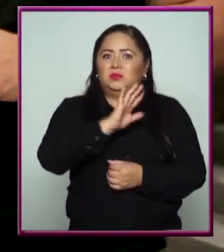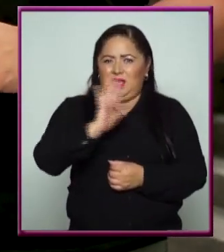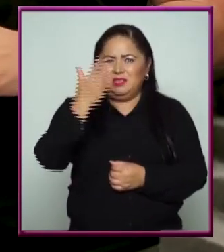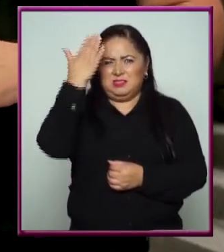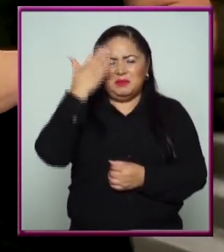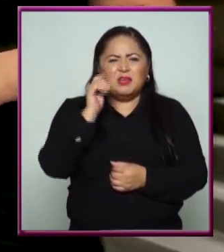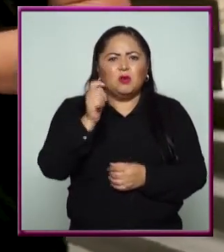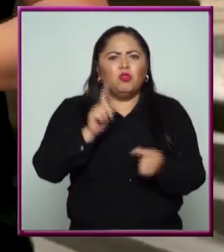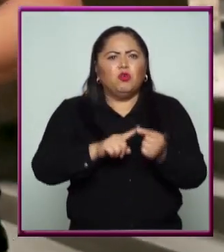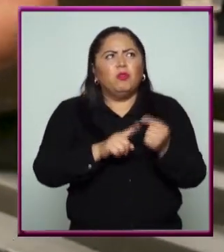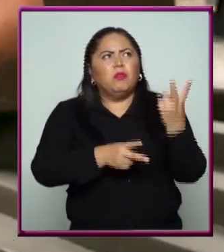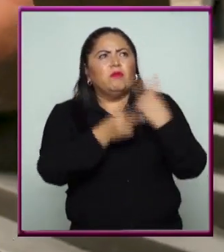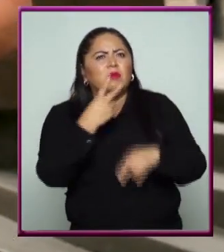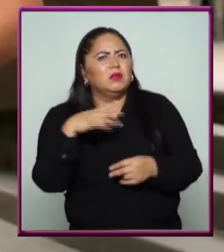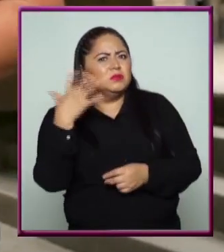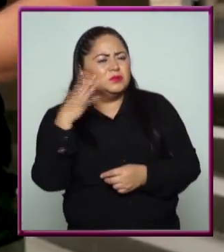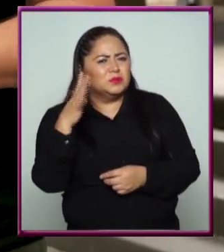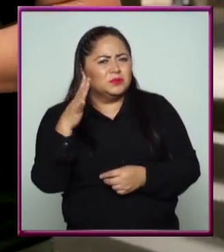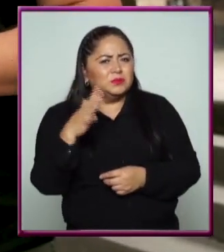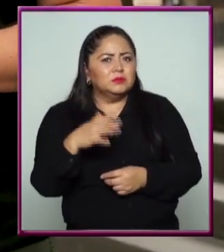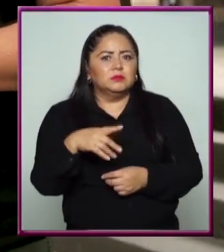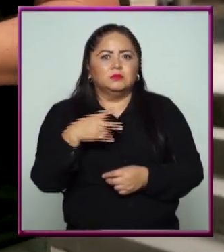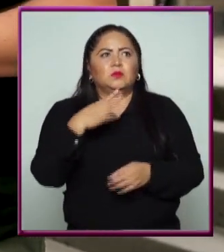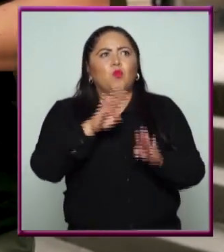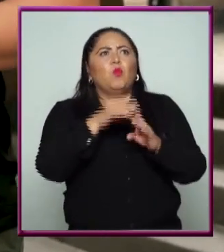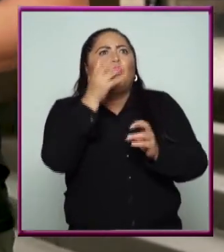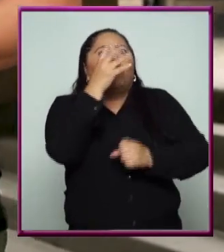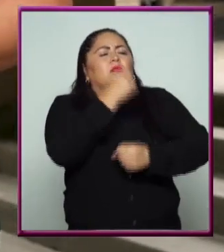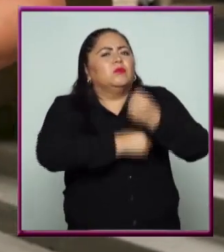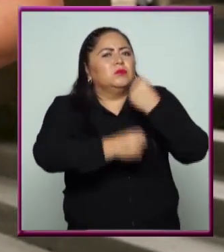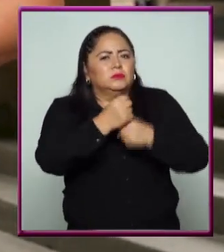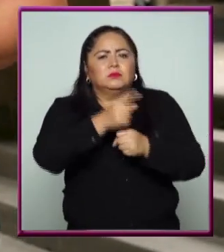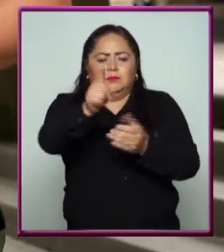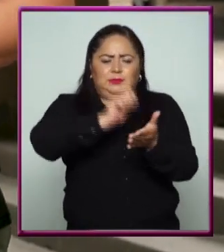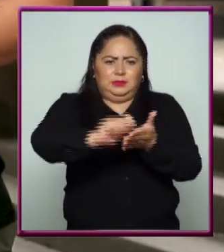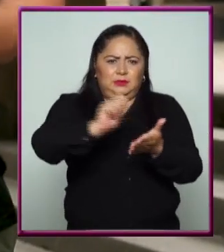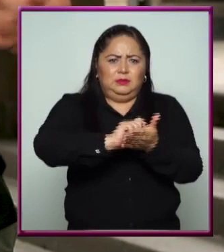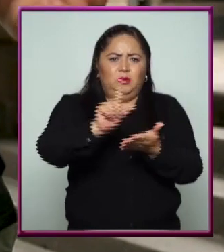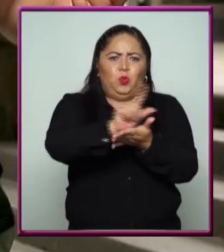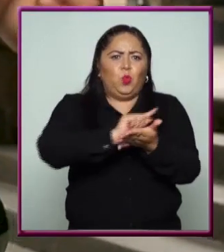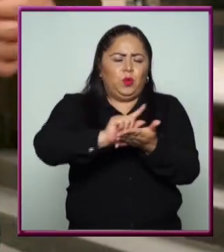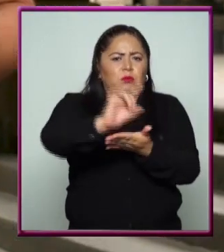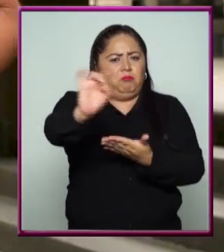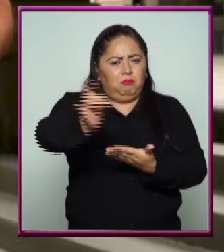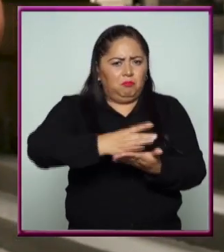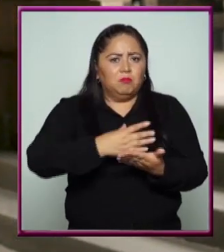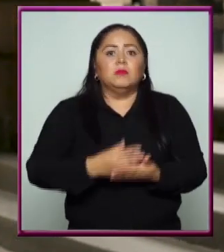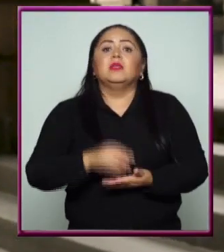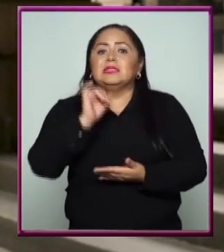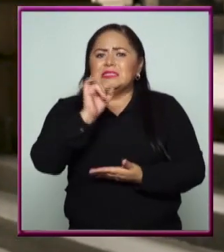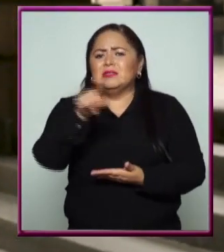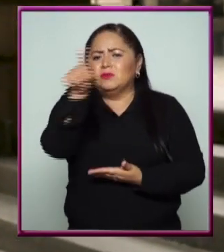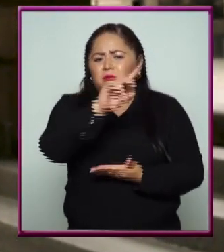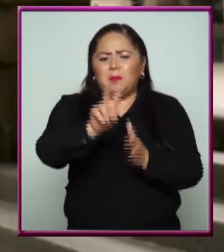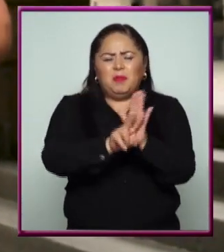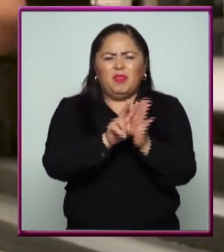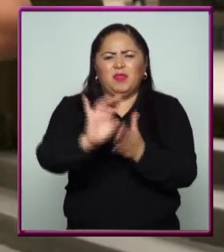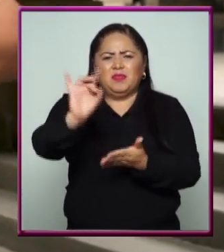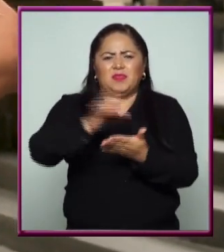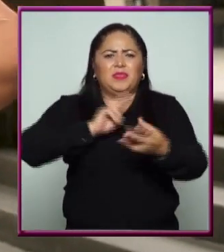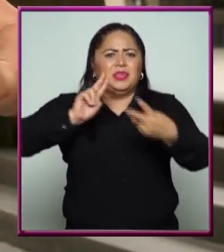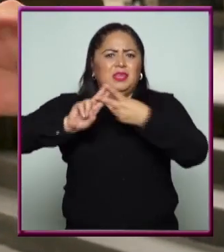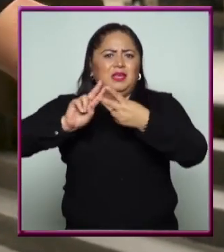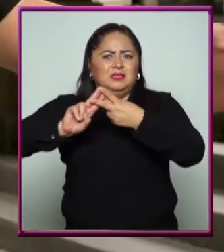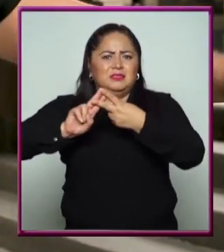habían preguntado de dónde venía el Sol y su edad? Escríbenos en Twitter. Sí, mándanos un video con el